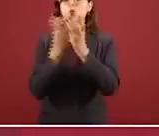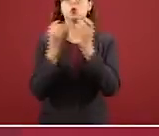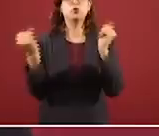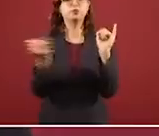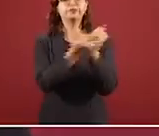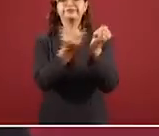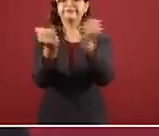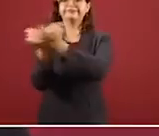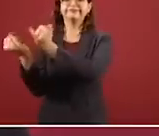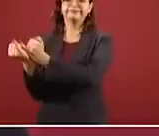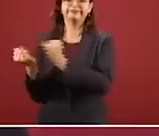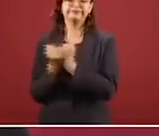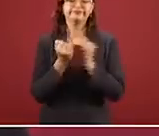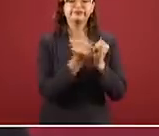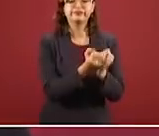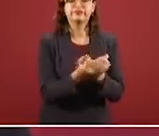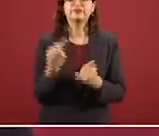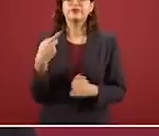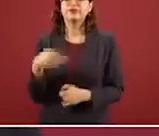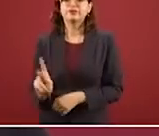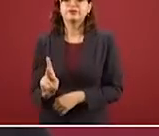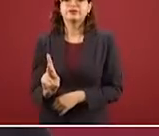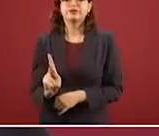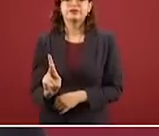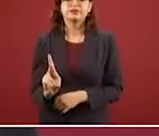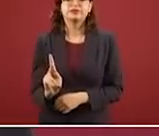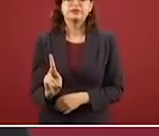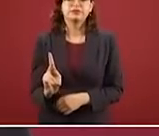no se pueden